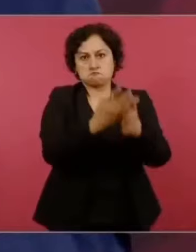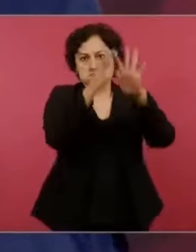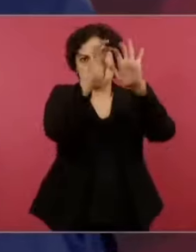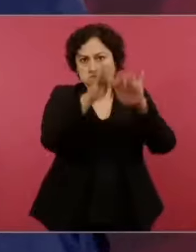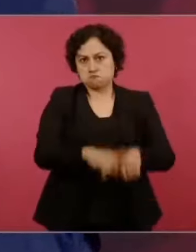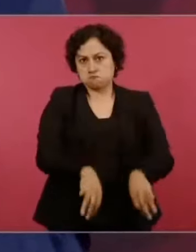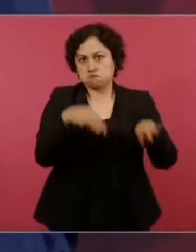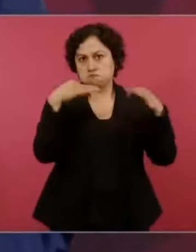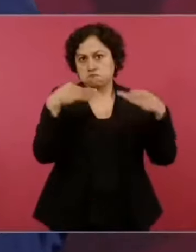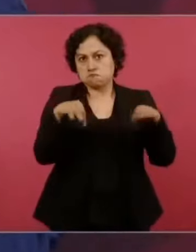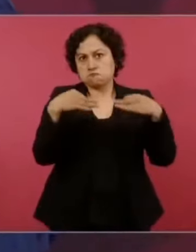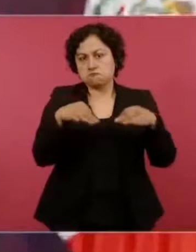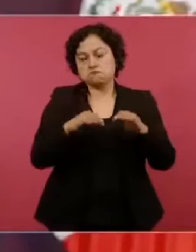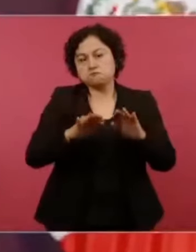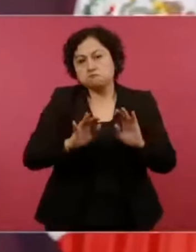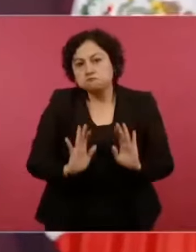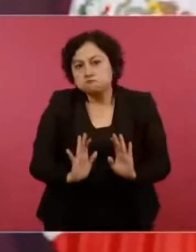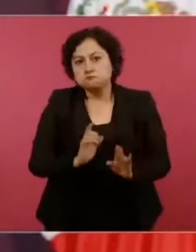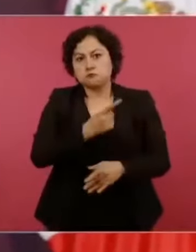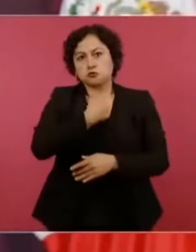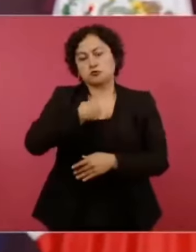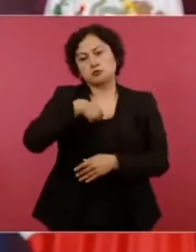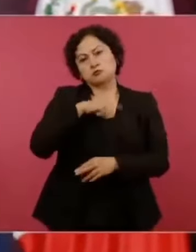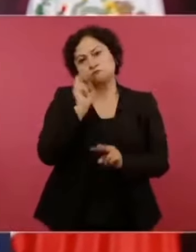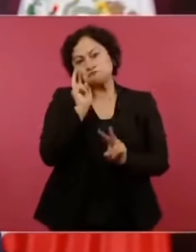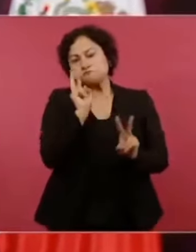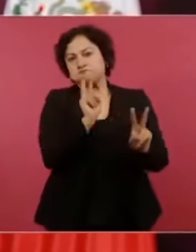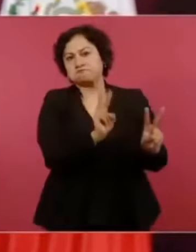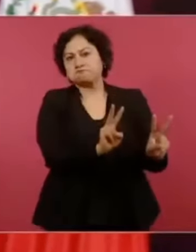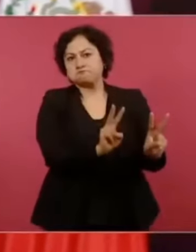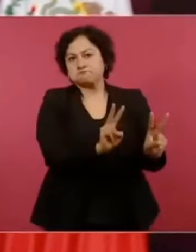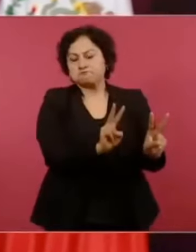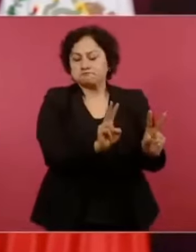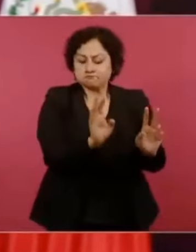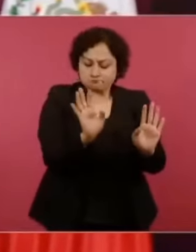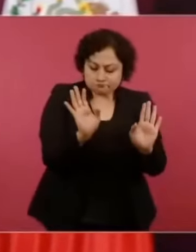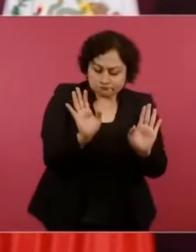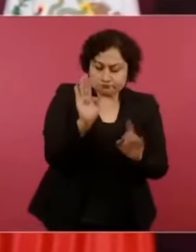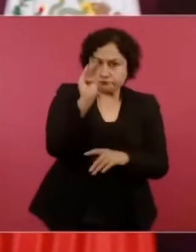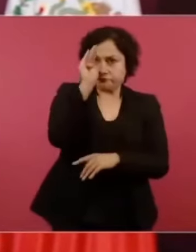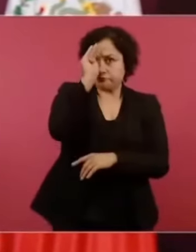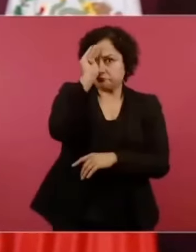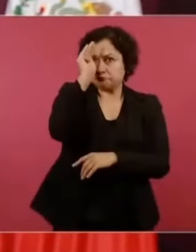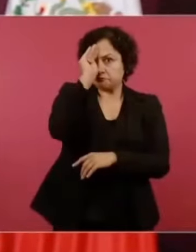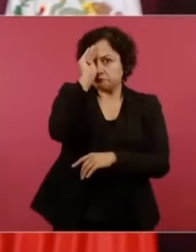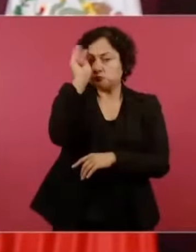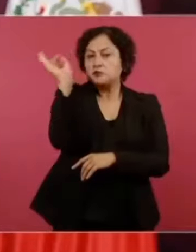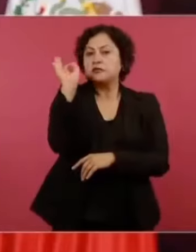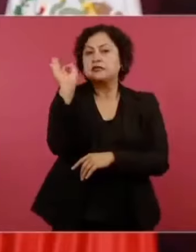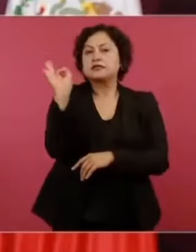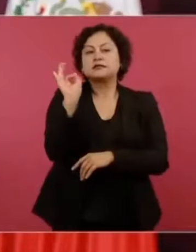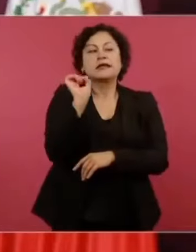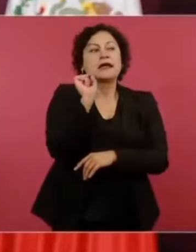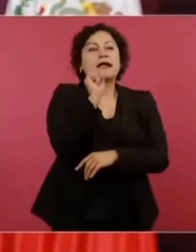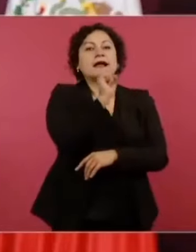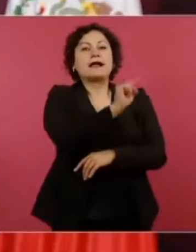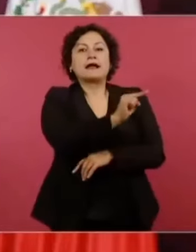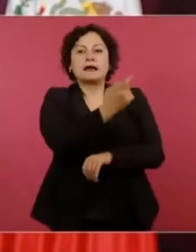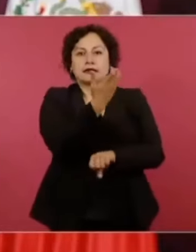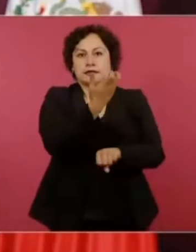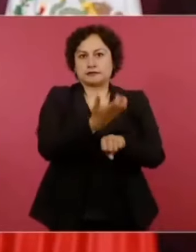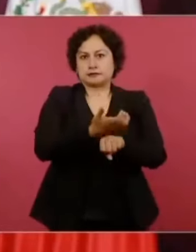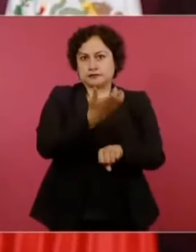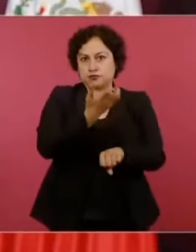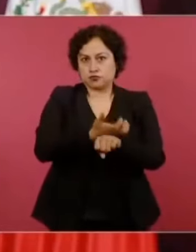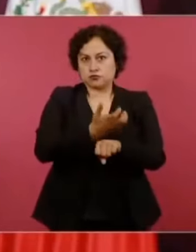pensamos de que quieren mantener relaciones